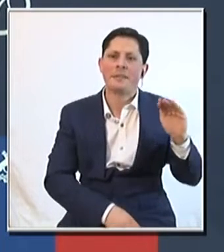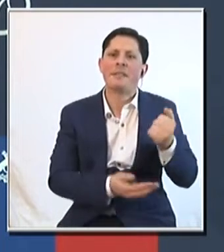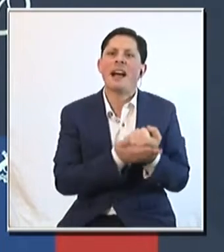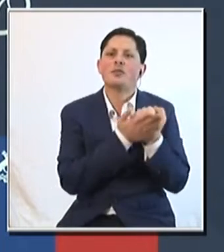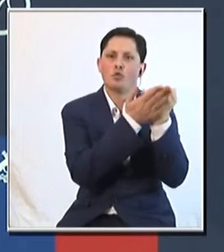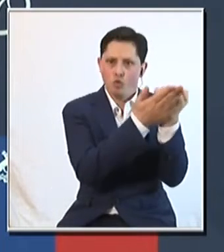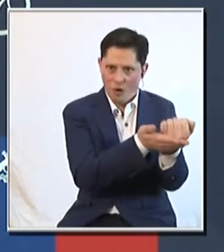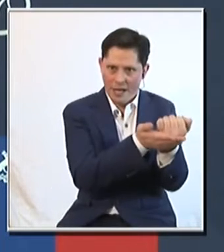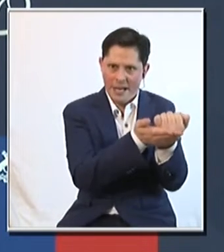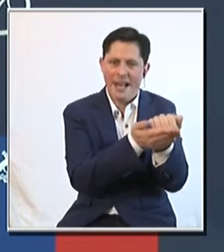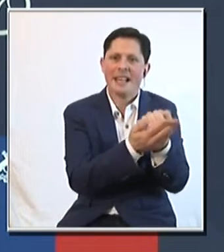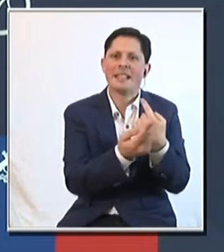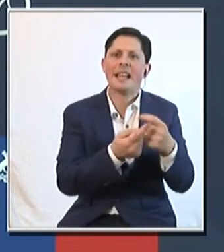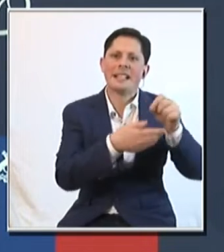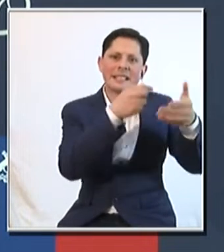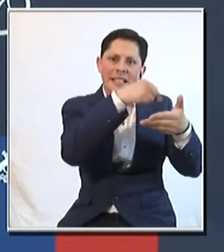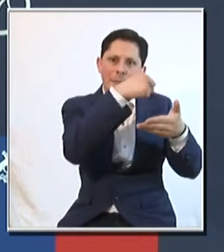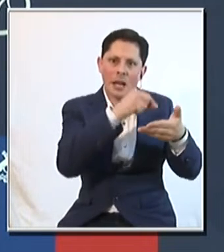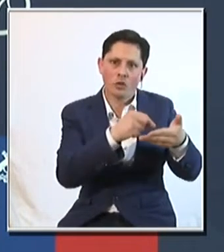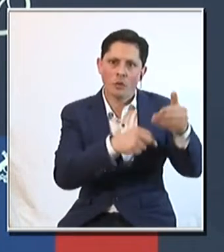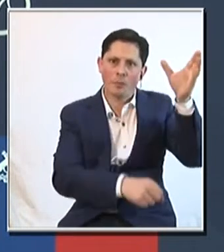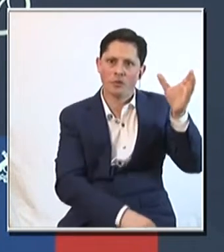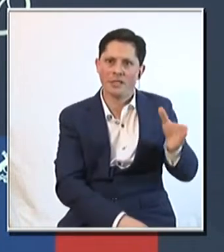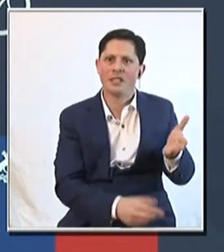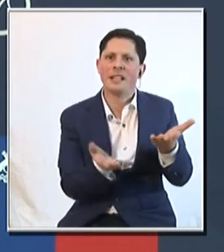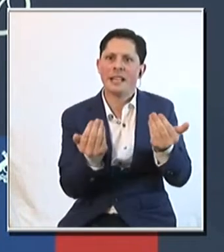quien lo necesite de manera oportuna.